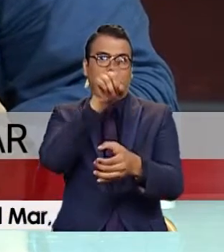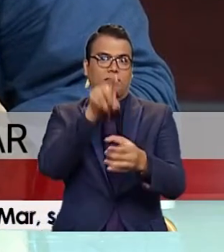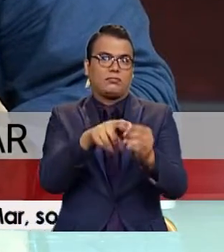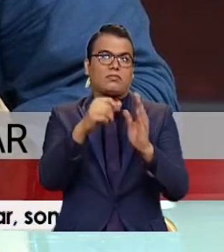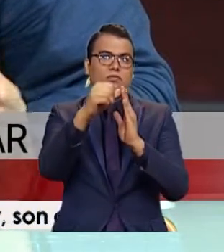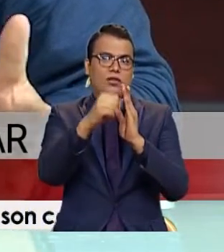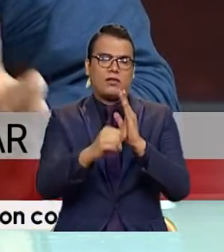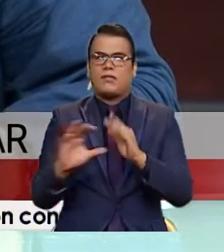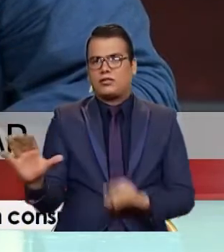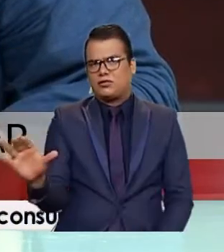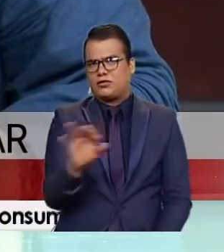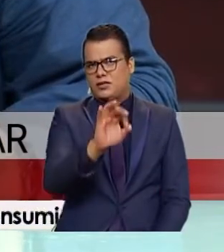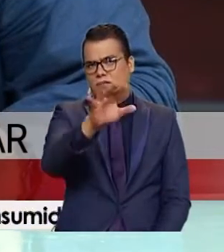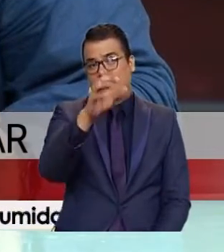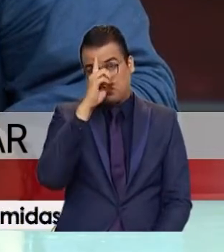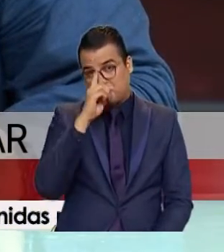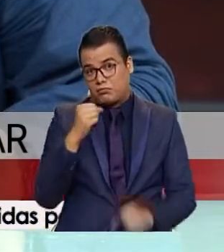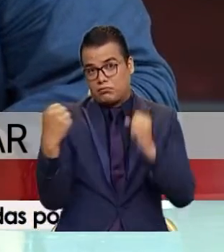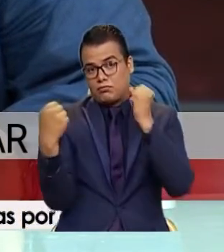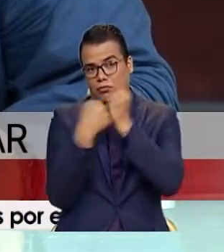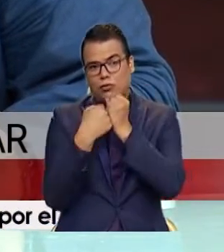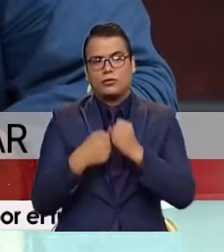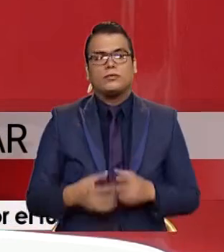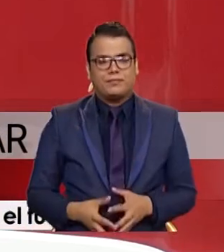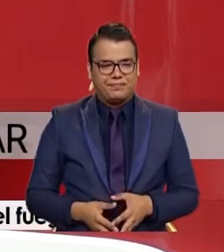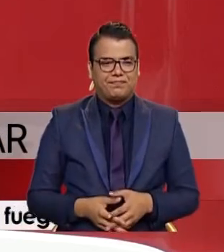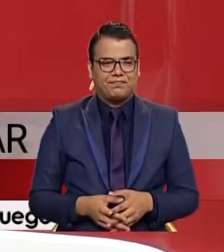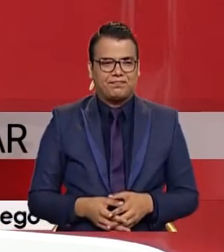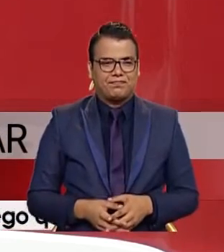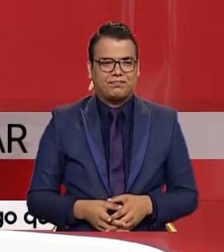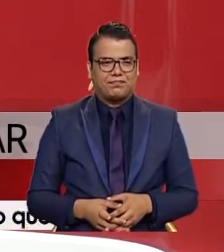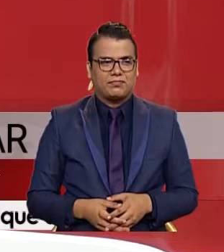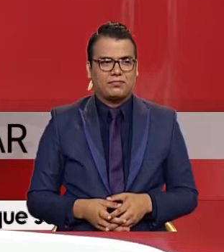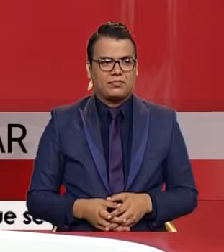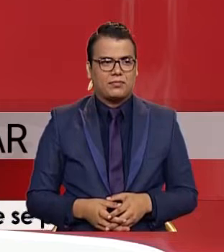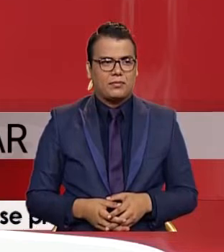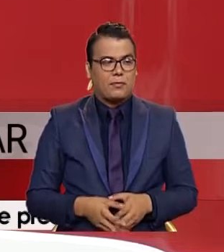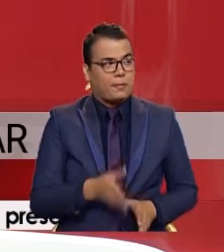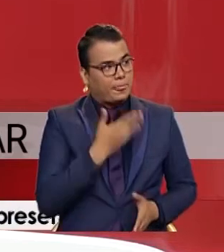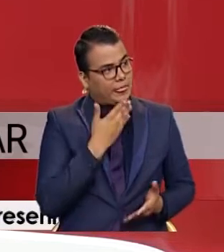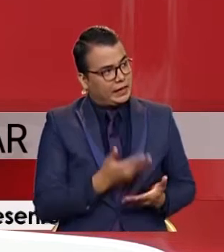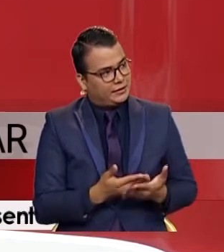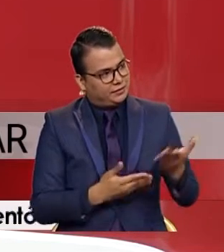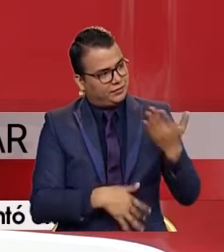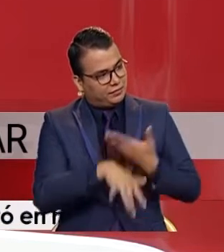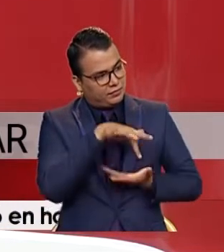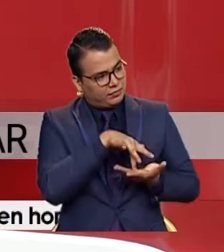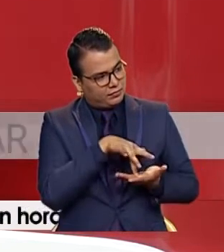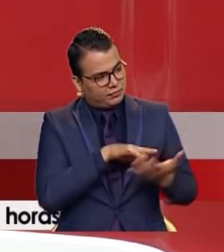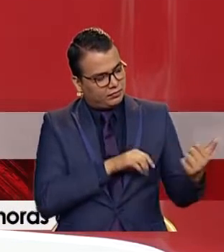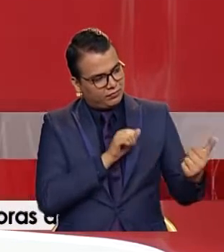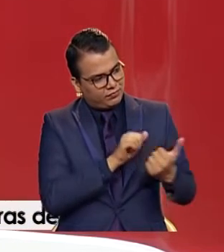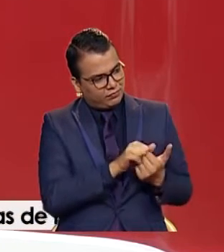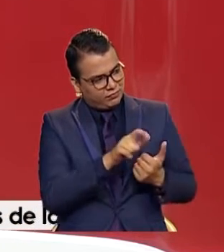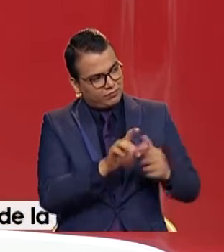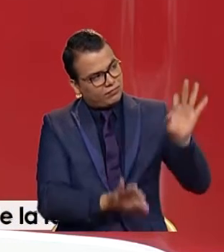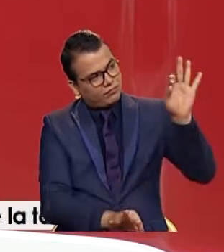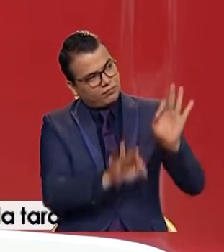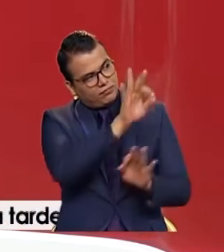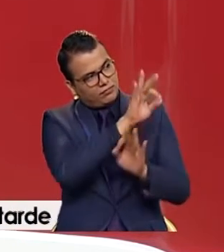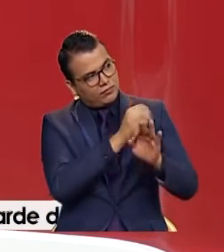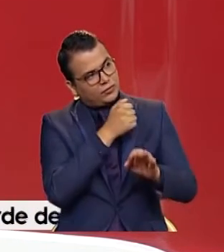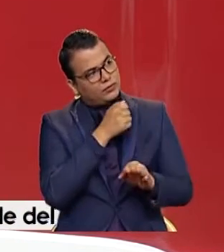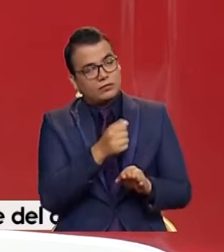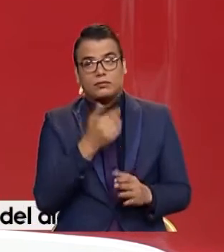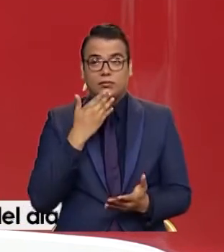nos apoyen con muy buen acción de estas bicicletas el autor o el secretario de educación del valle del cauca gracias por acompañarnos aquí en telepacífico noticias